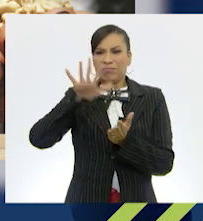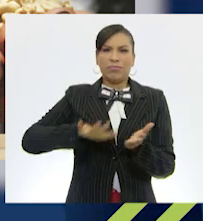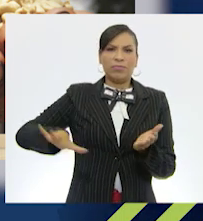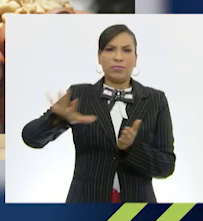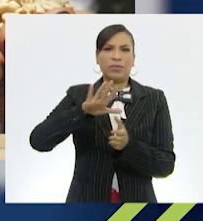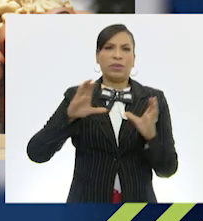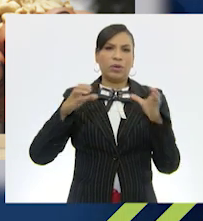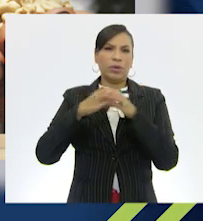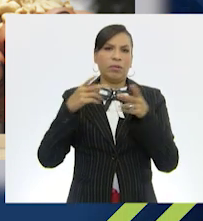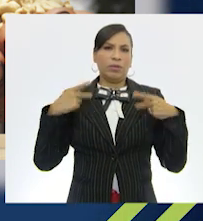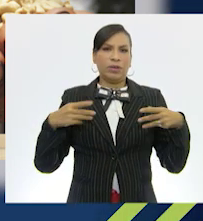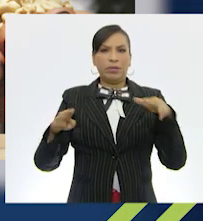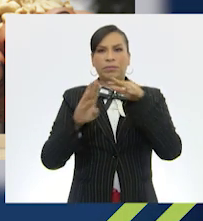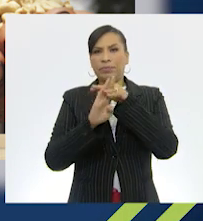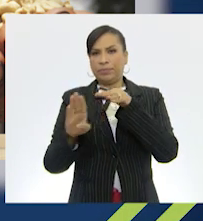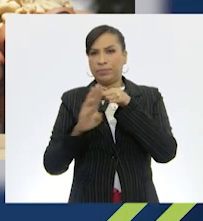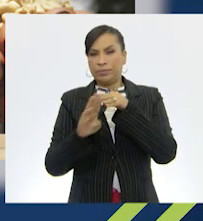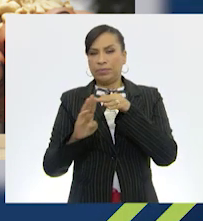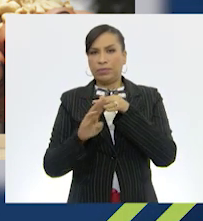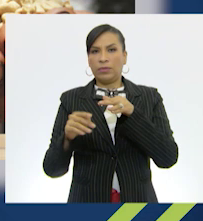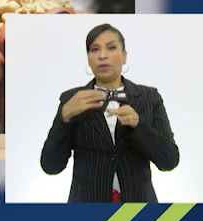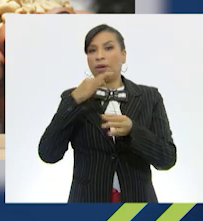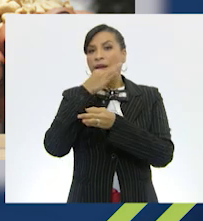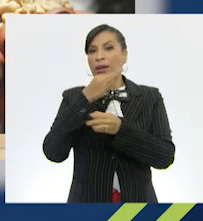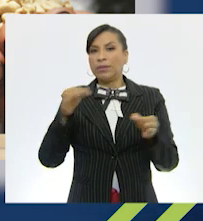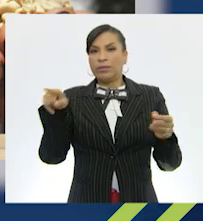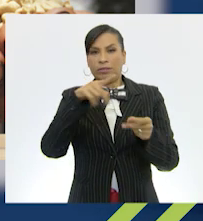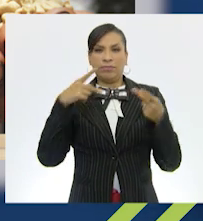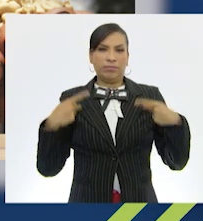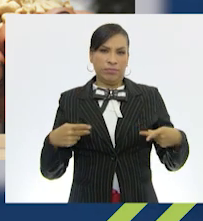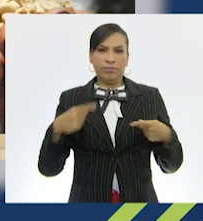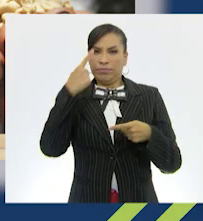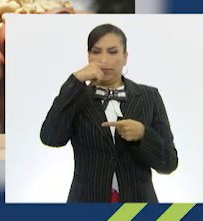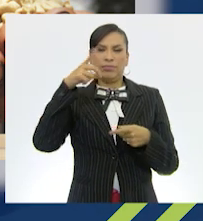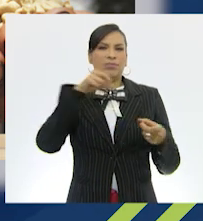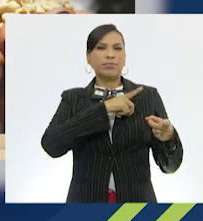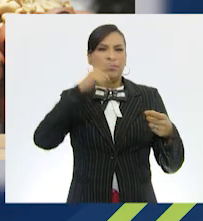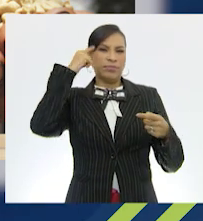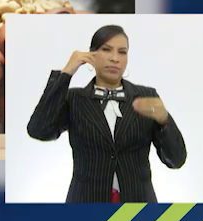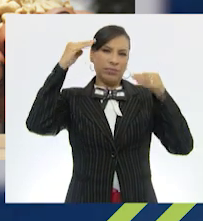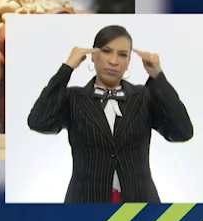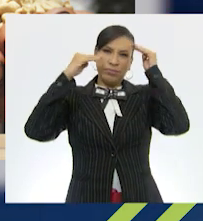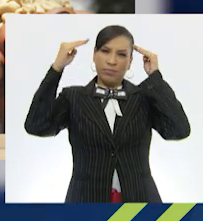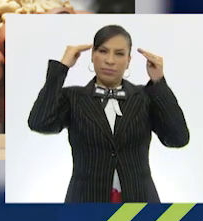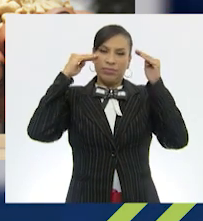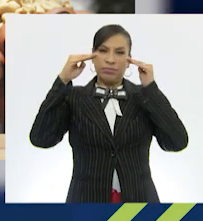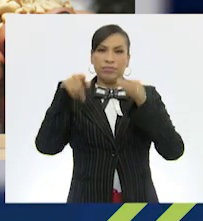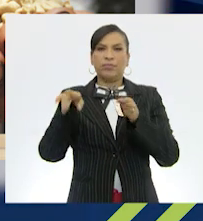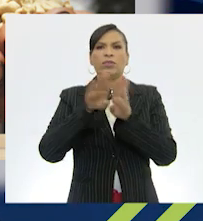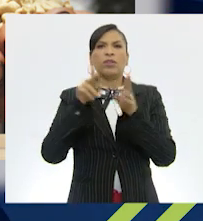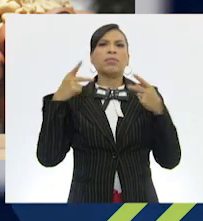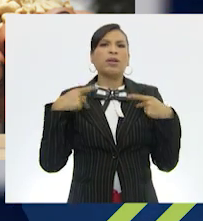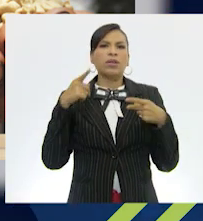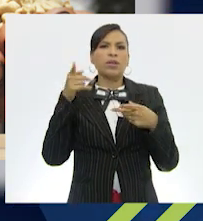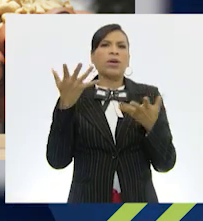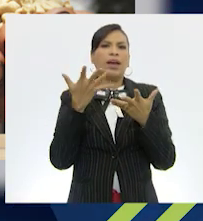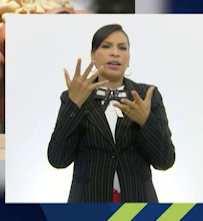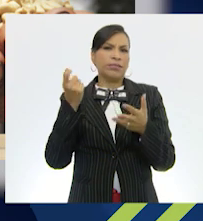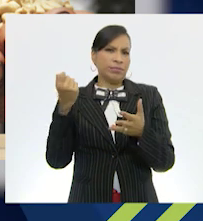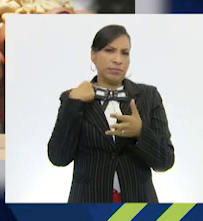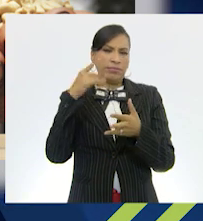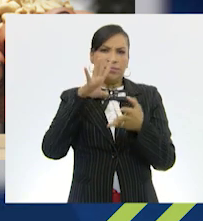la comunidad de inmigrantes. Hago un llamado a la población para que reflexione. El autor del delito ya está